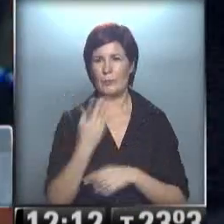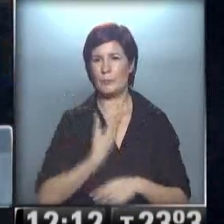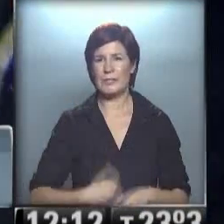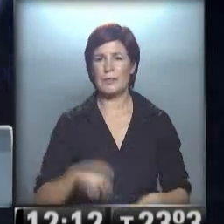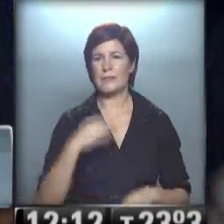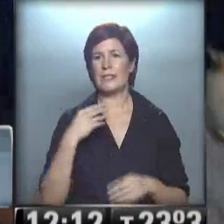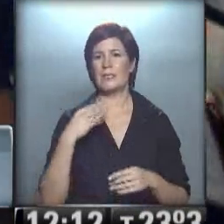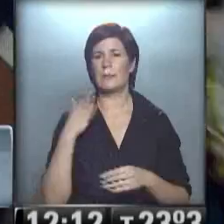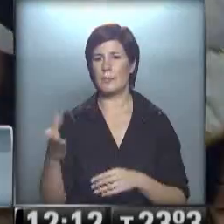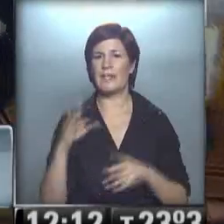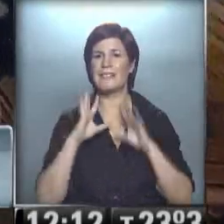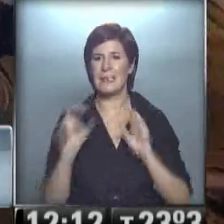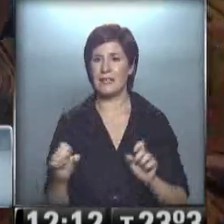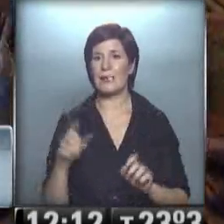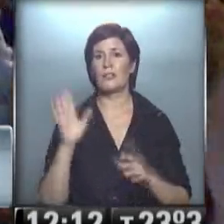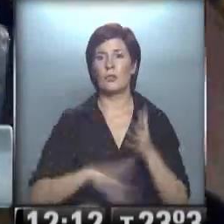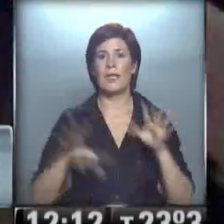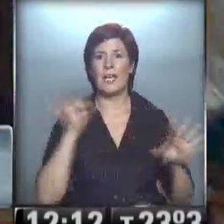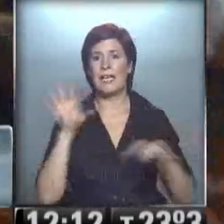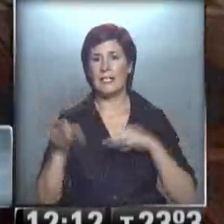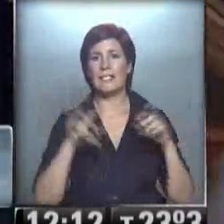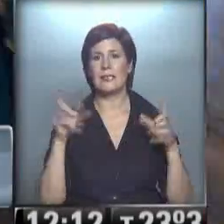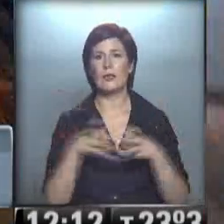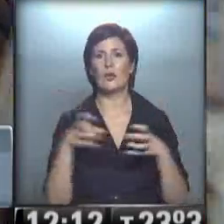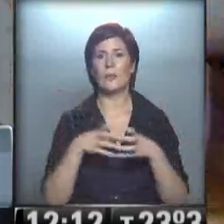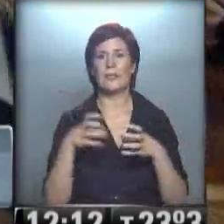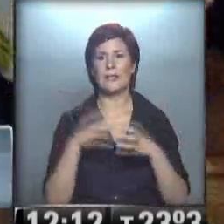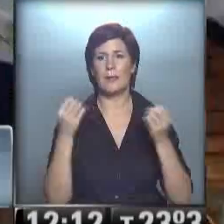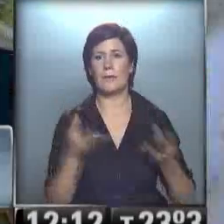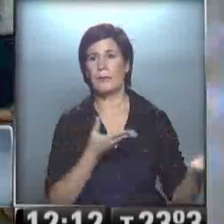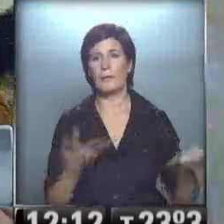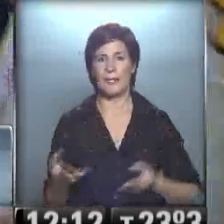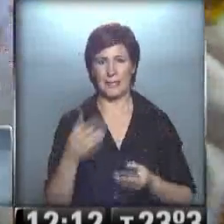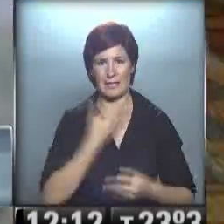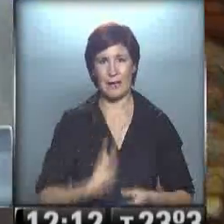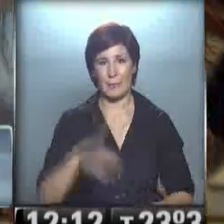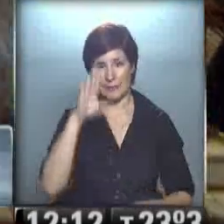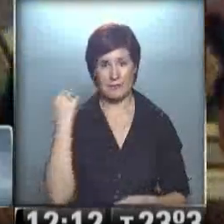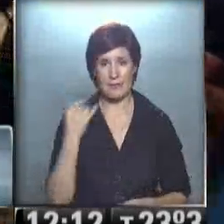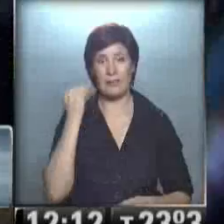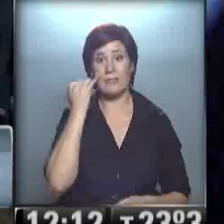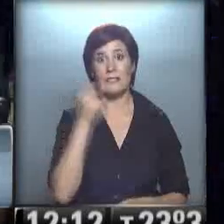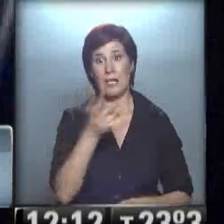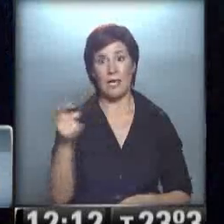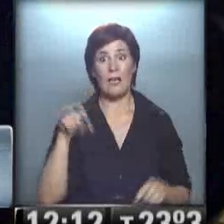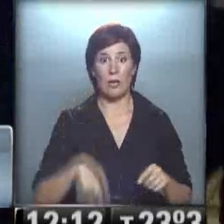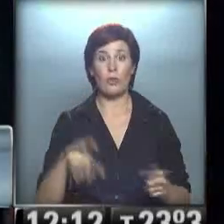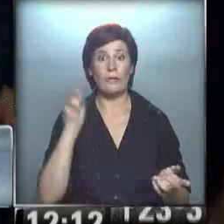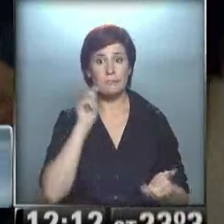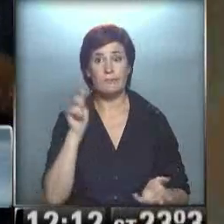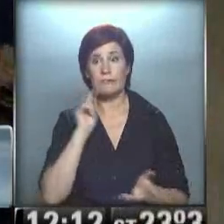pedía a Pichetto que anuncie cómo iba a ser conformado justamente ese comité. Bueno, es ahora irá saludando a cada